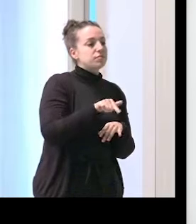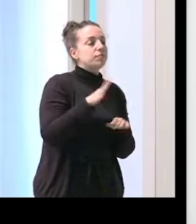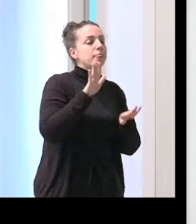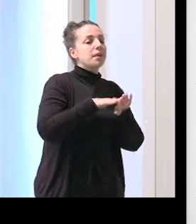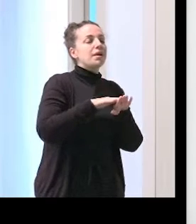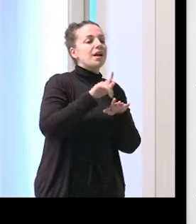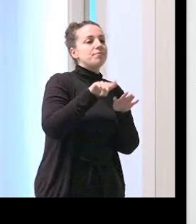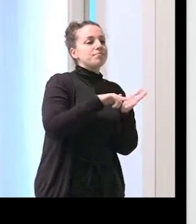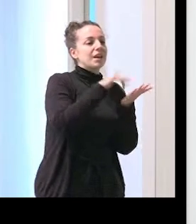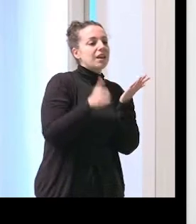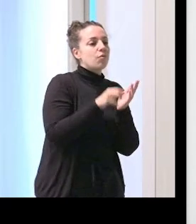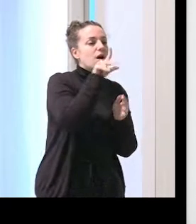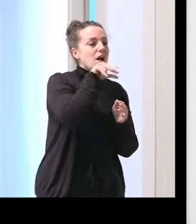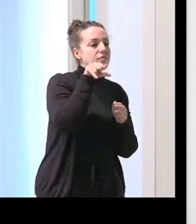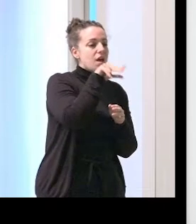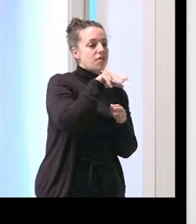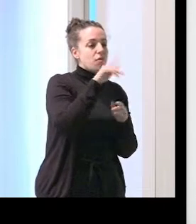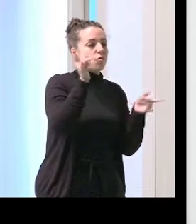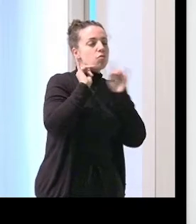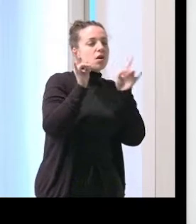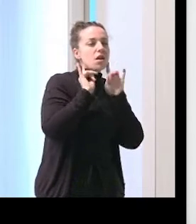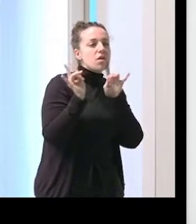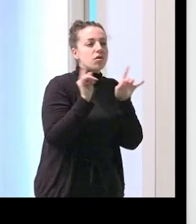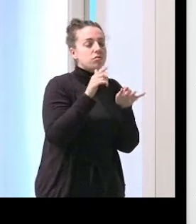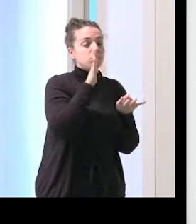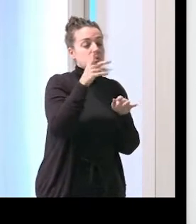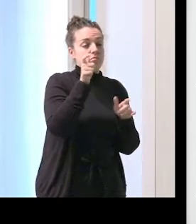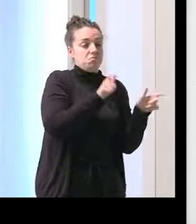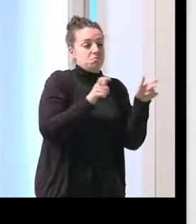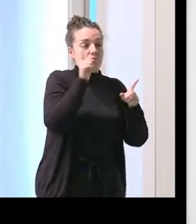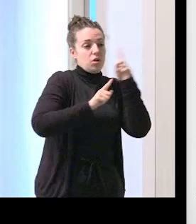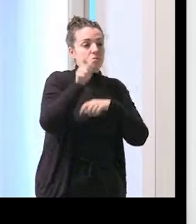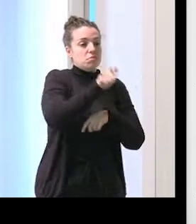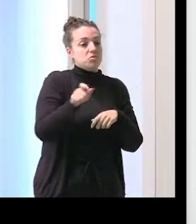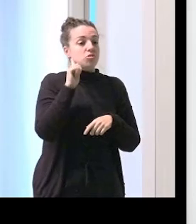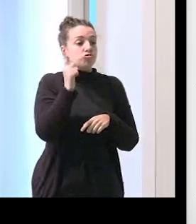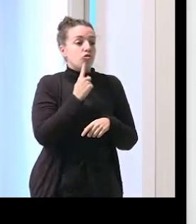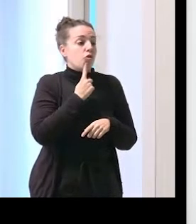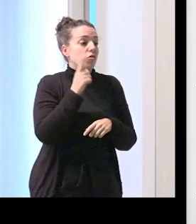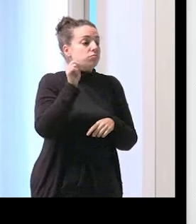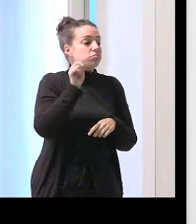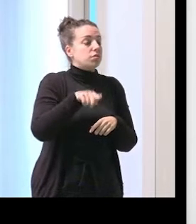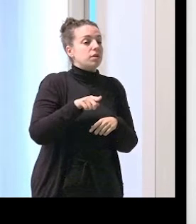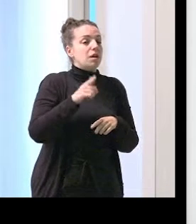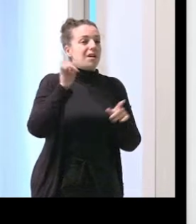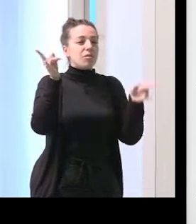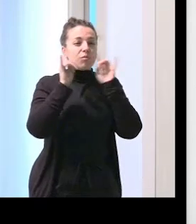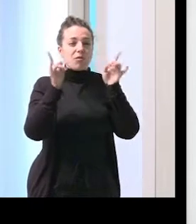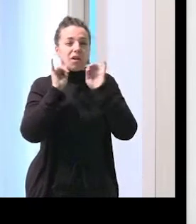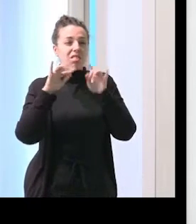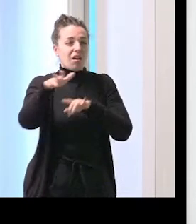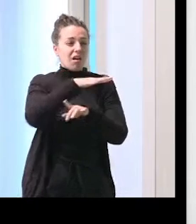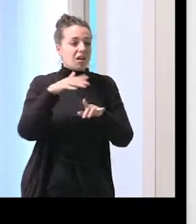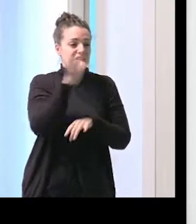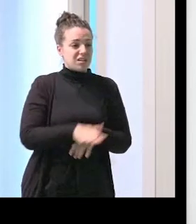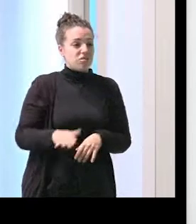lenguaje hablado en medios con ruido de fondo. Uno de los problemas grandes de los sordos en general y de los sordos unilaterales es el ruido de fondo, donde viven los